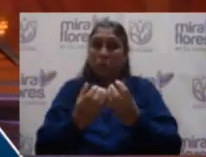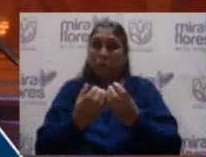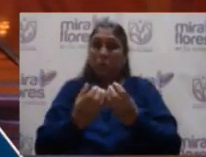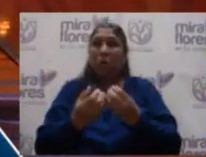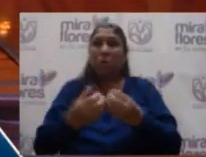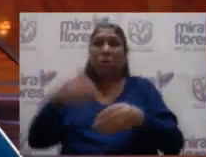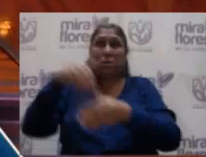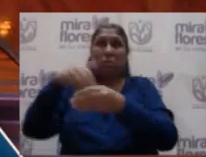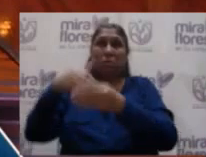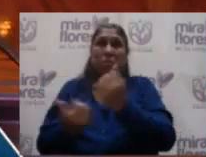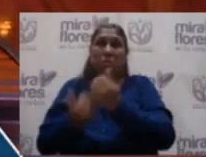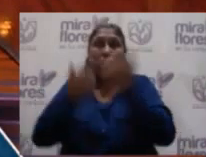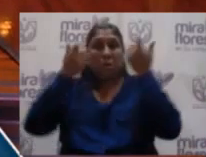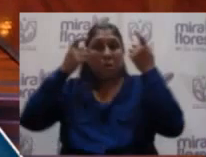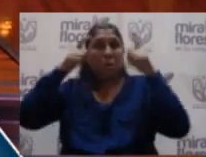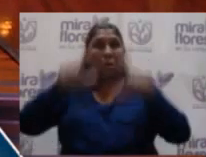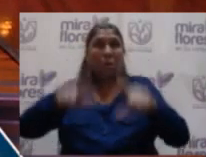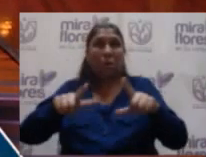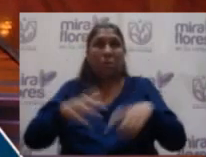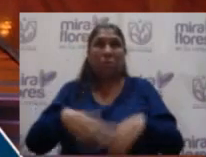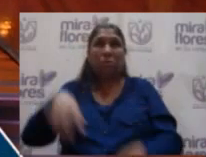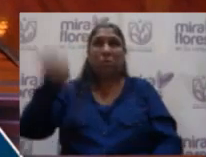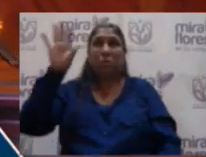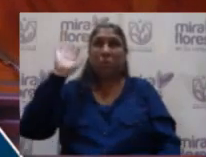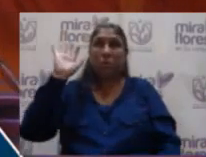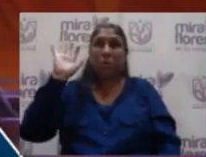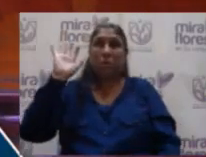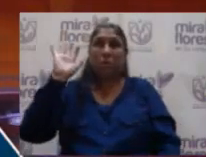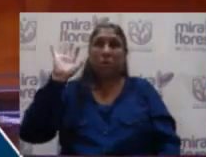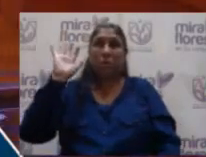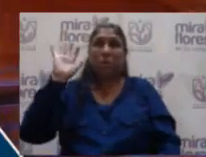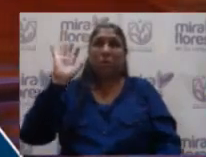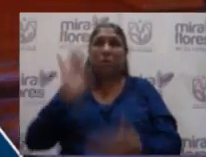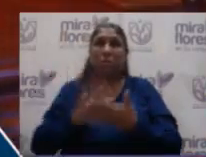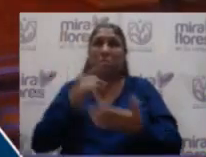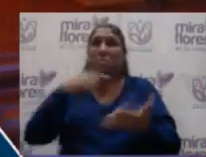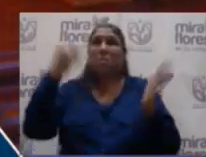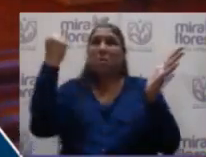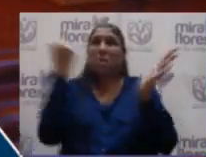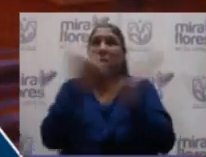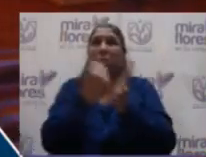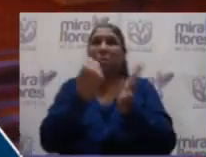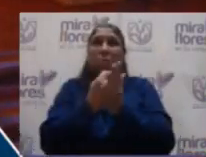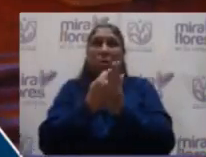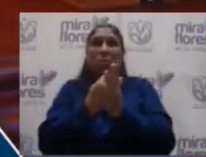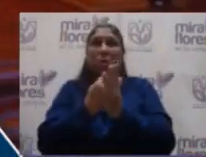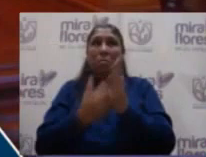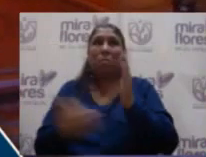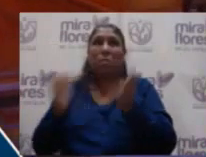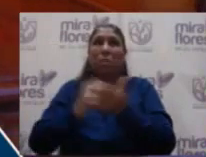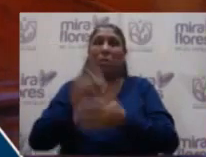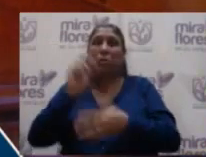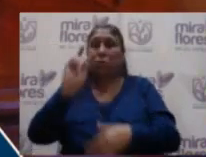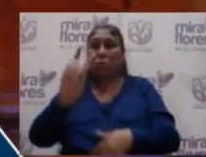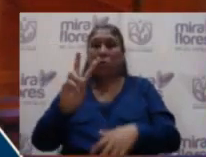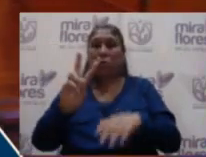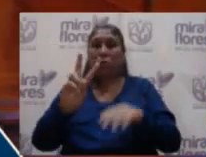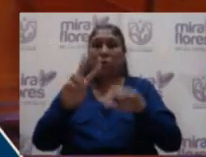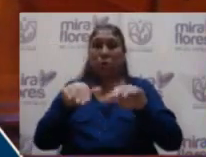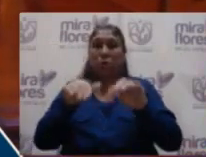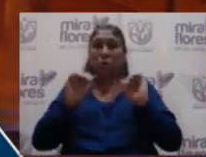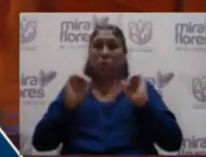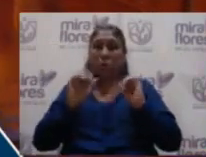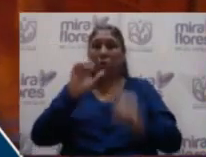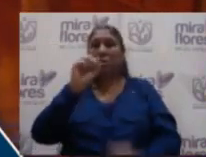la iniciativa, sírvanse expresarlo en señal de conformidad. Ha sido aprobada por mayoría con dos abstenciones, la del